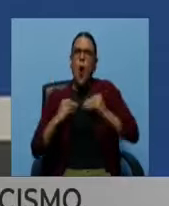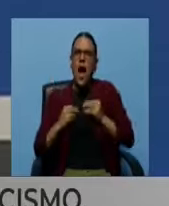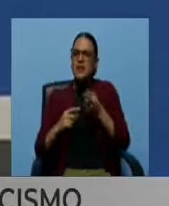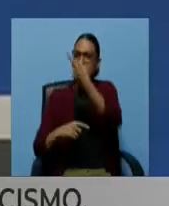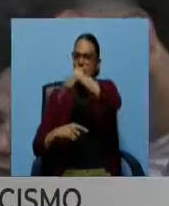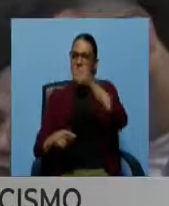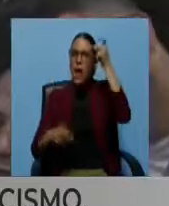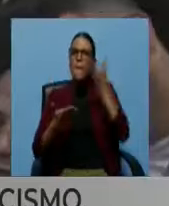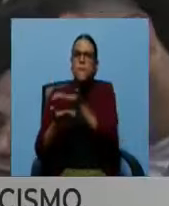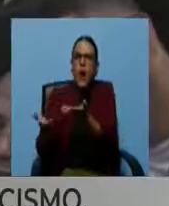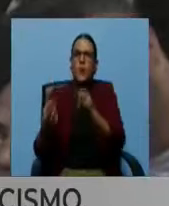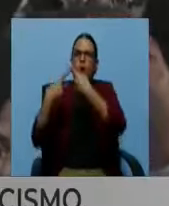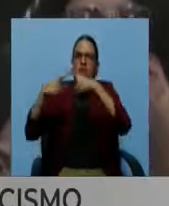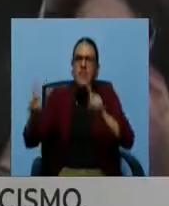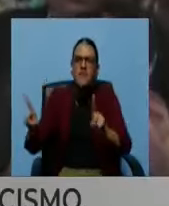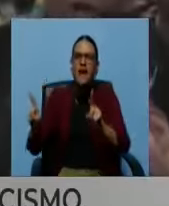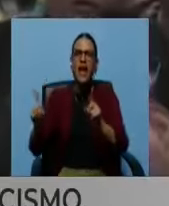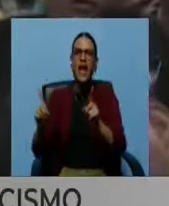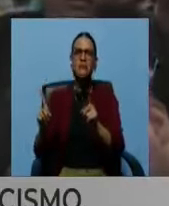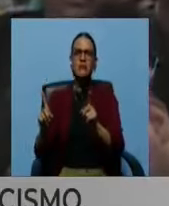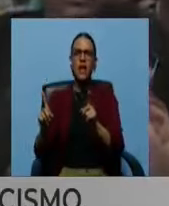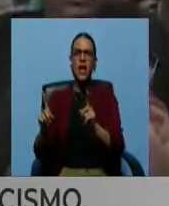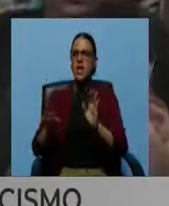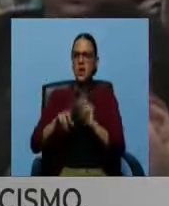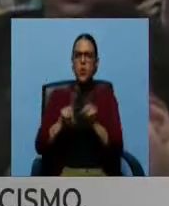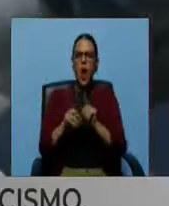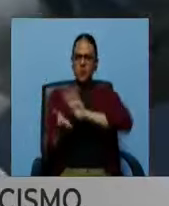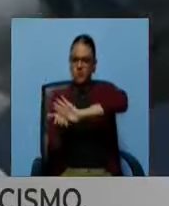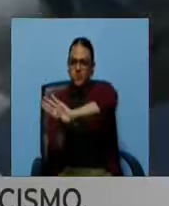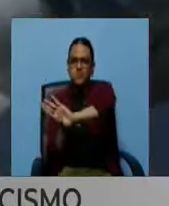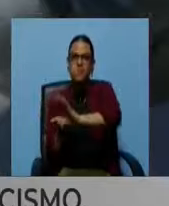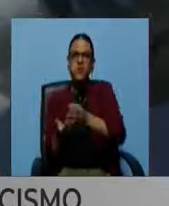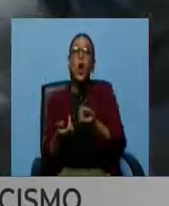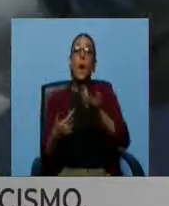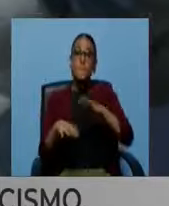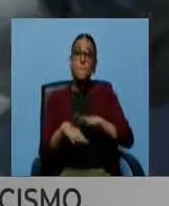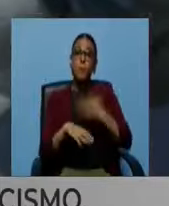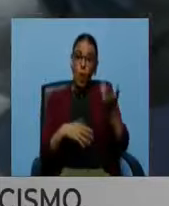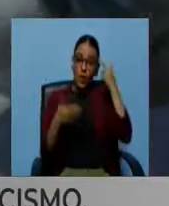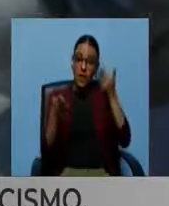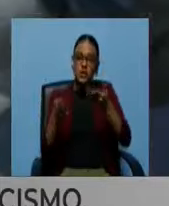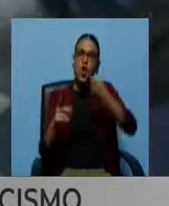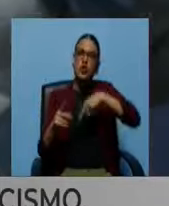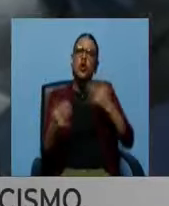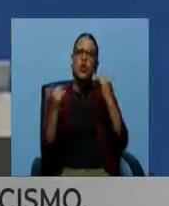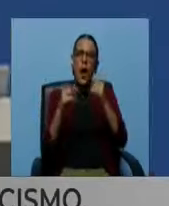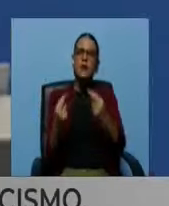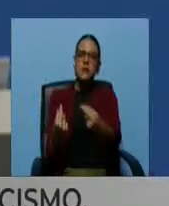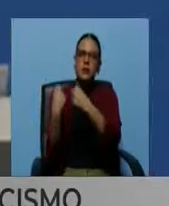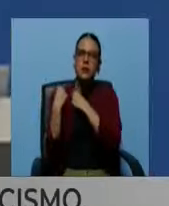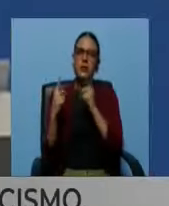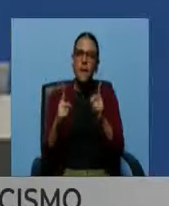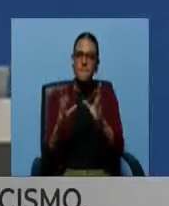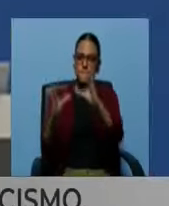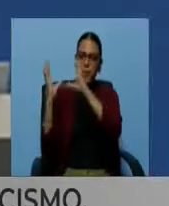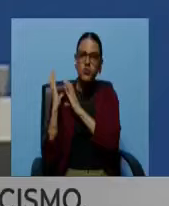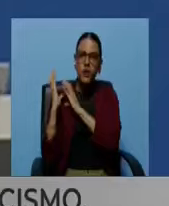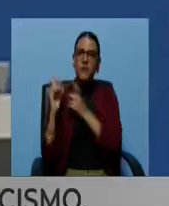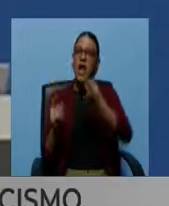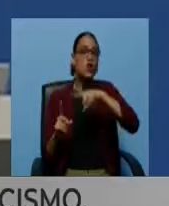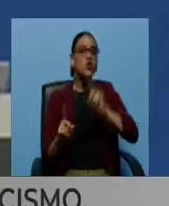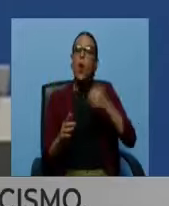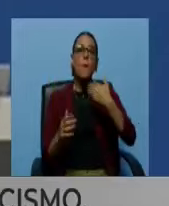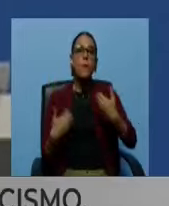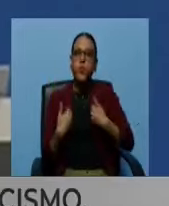al diferente. Por eso tenemos la responsabilidad de no sucumbir, de